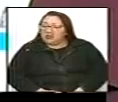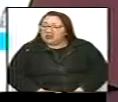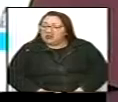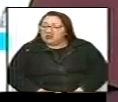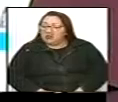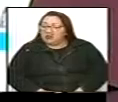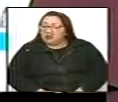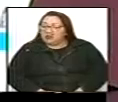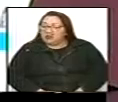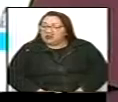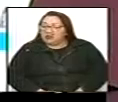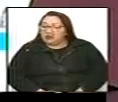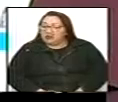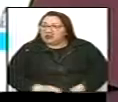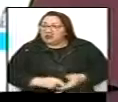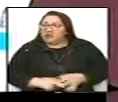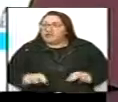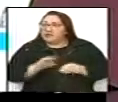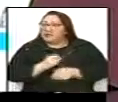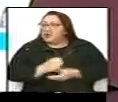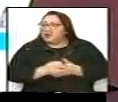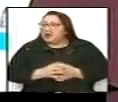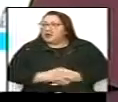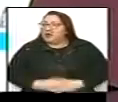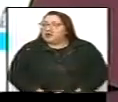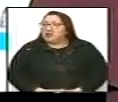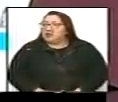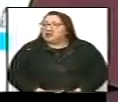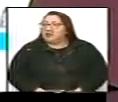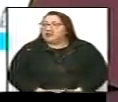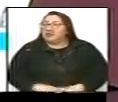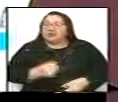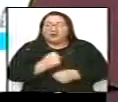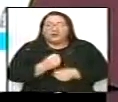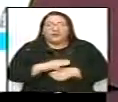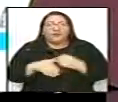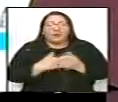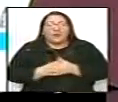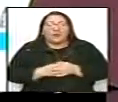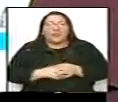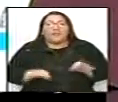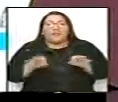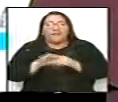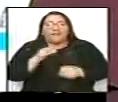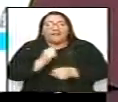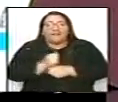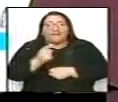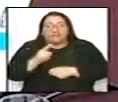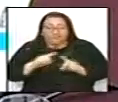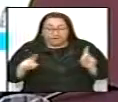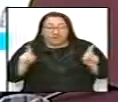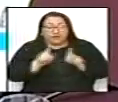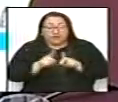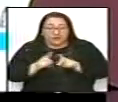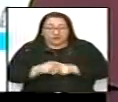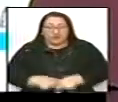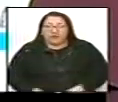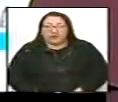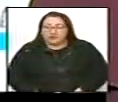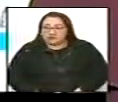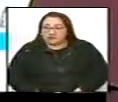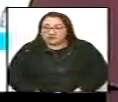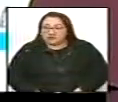Beteta, ¿no? Y también estaba el señor Sandoval, que también había sido asesor del congresista del Castillo, ¿no? Pero